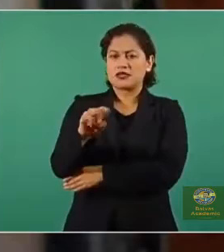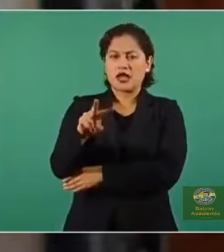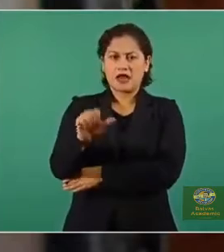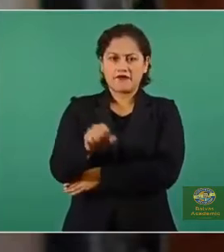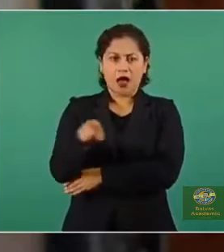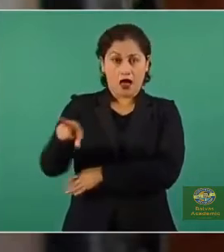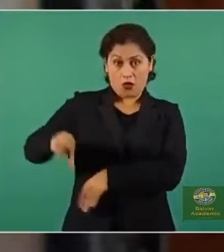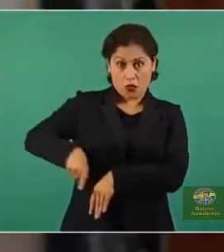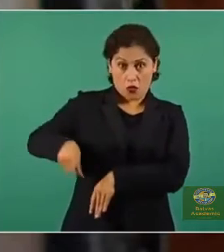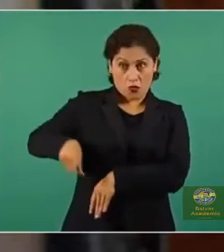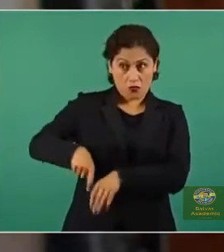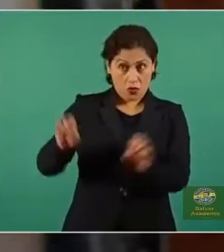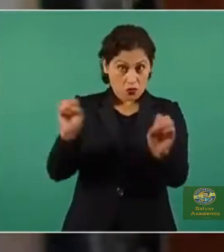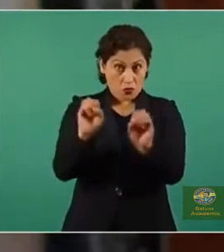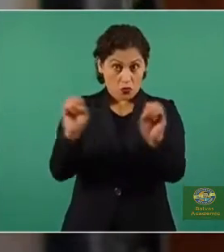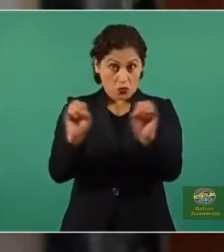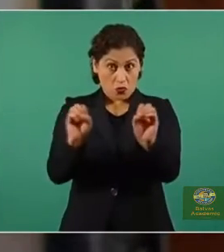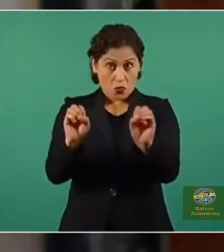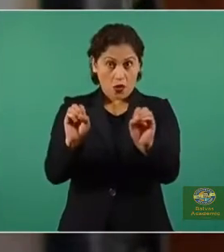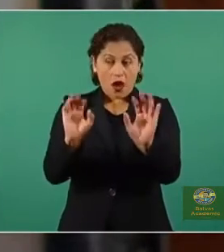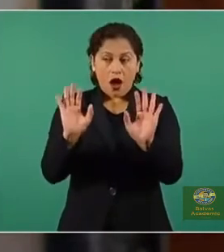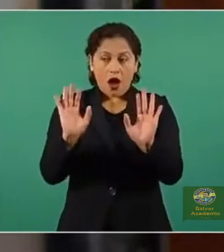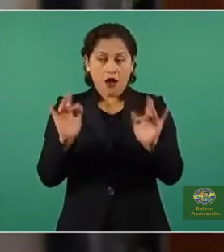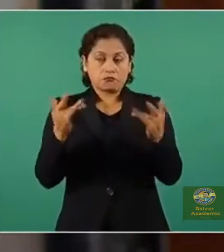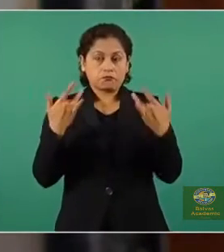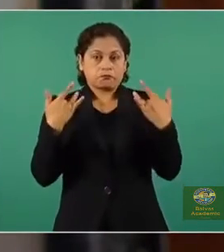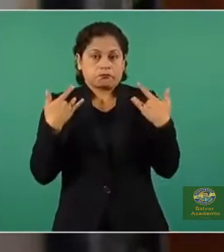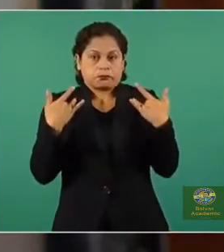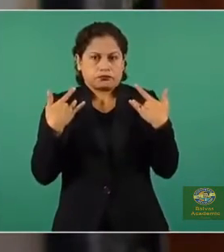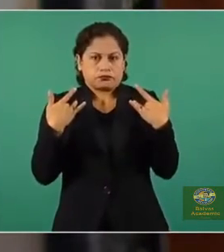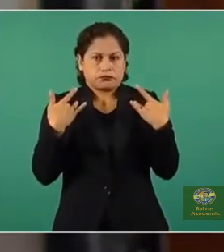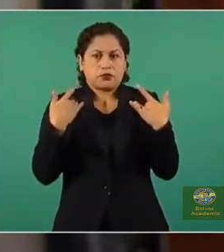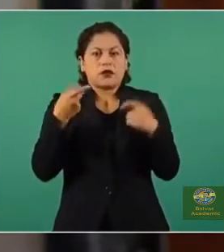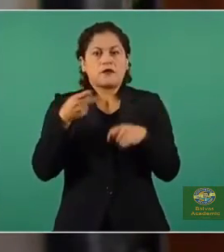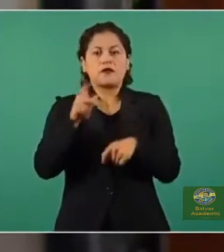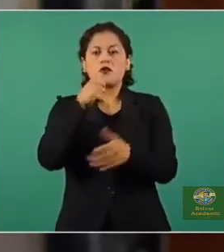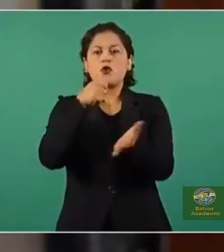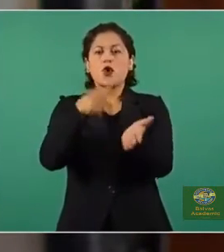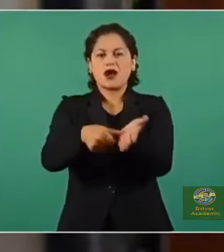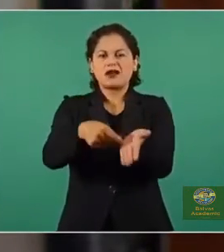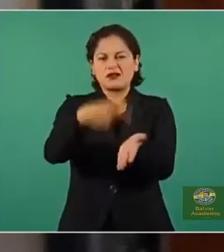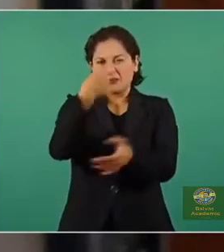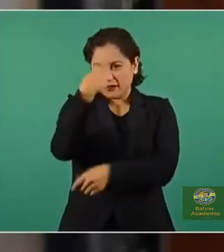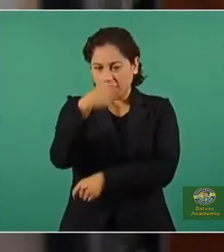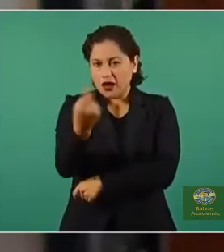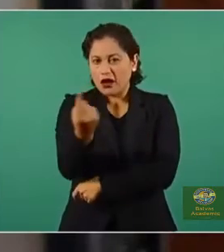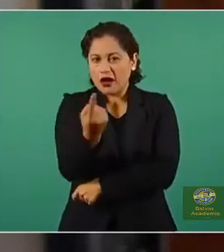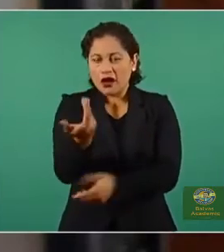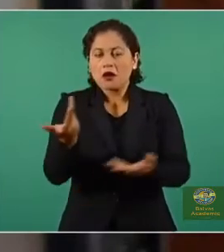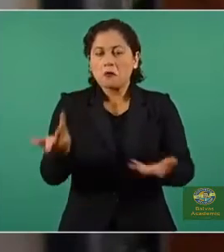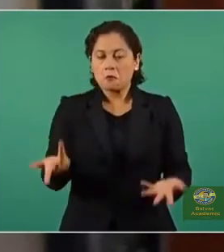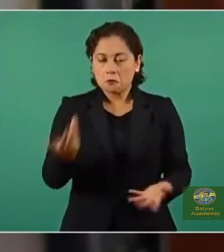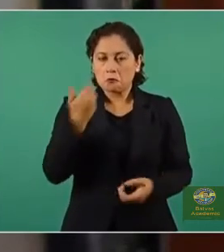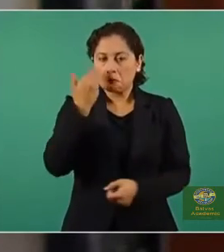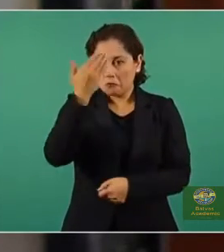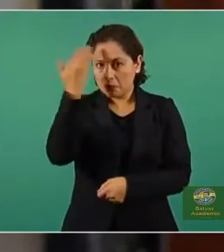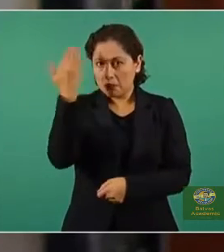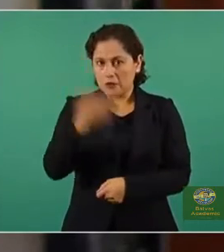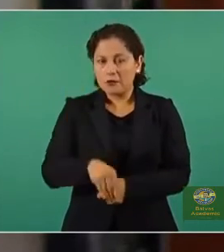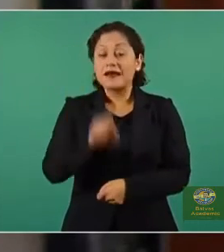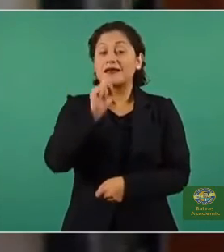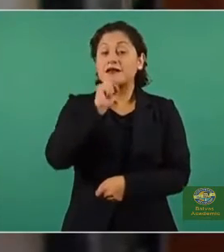esta intención de lavarse las manos, pero hasta dónde quería llegar esta carta. Y también saber si usted tiene algún tipo